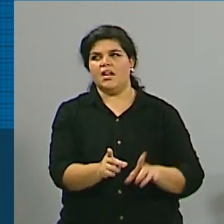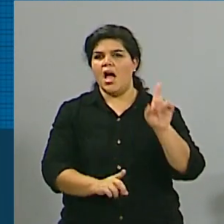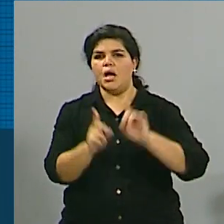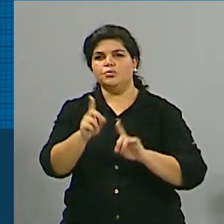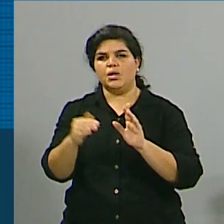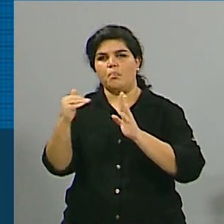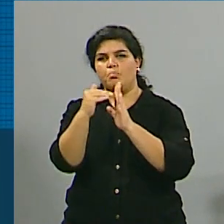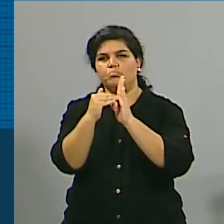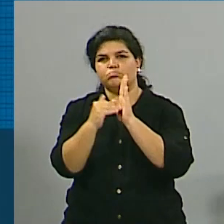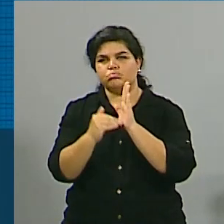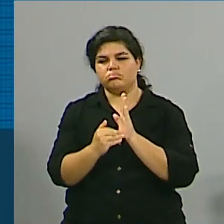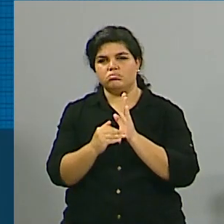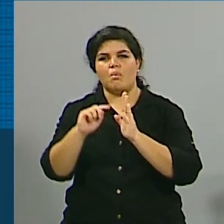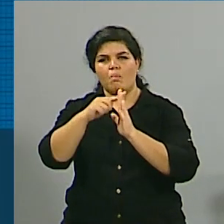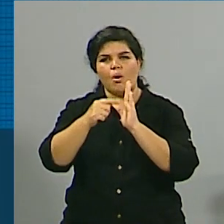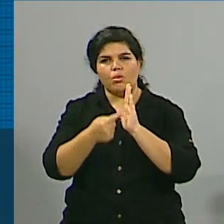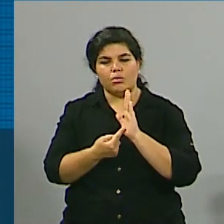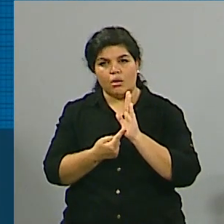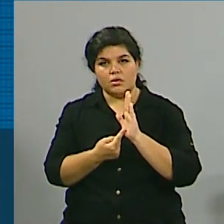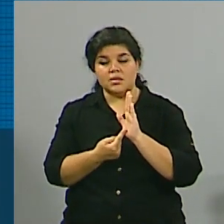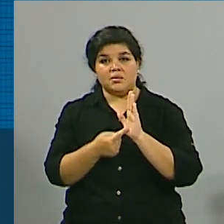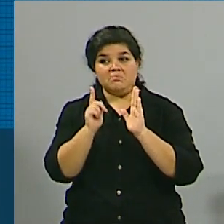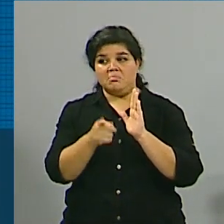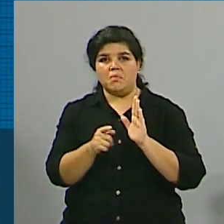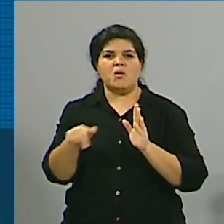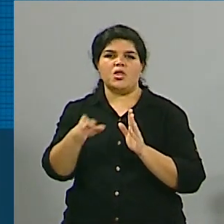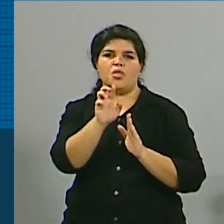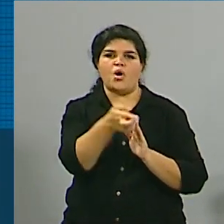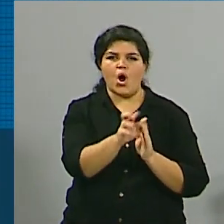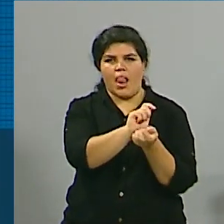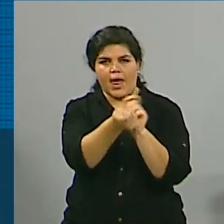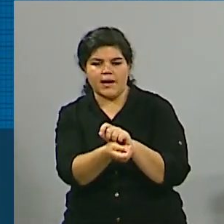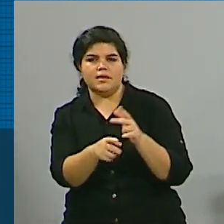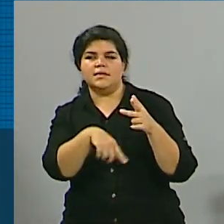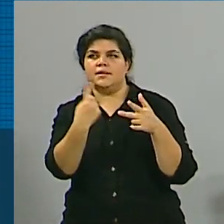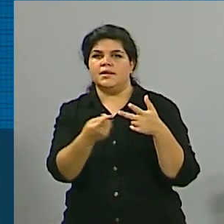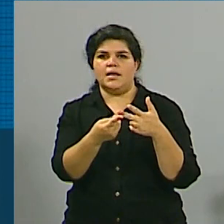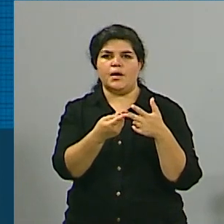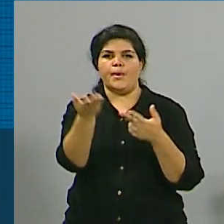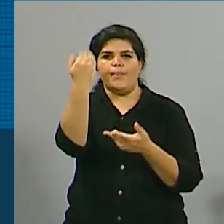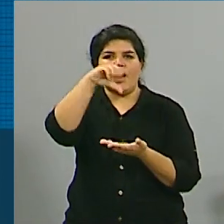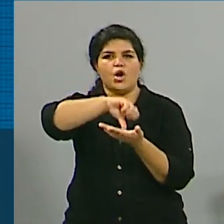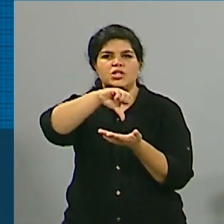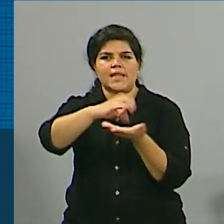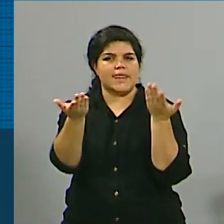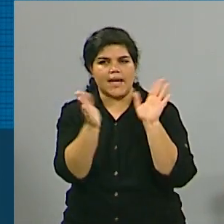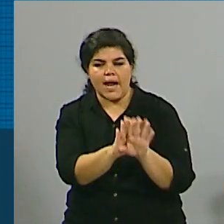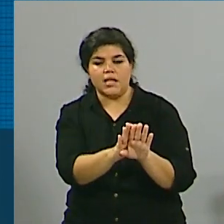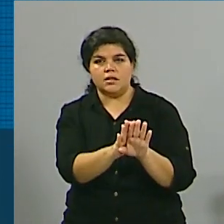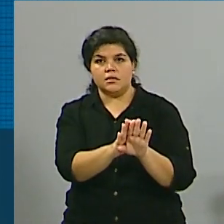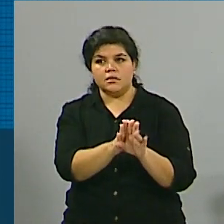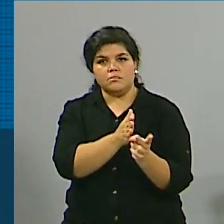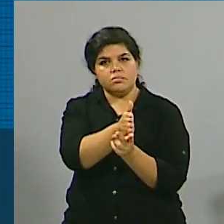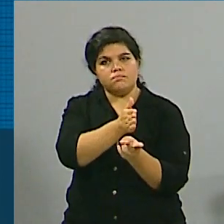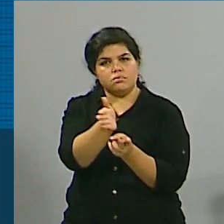la dolarización de la economía, el cierre del Banco Central, cosas que parecen hasta absurdas, más o menos, de todas maneras, es el único que de